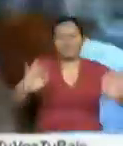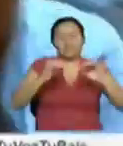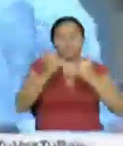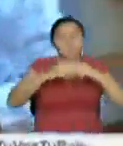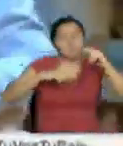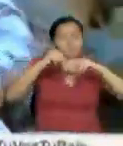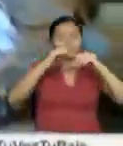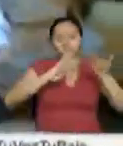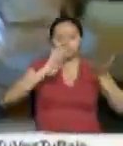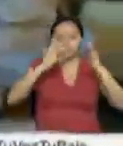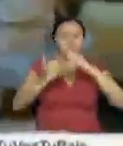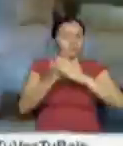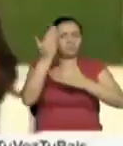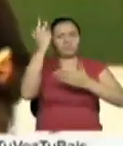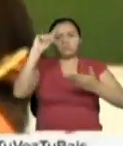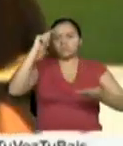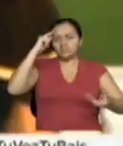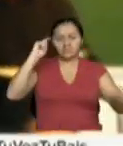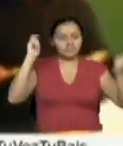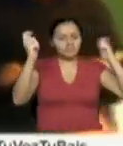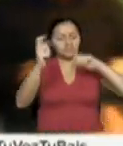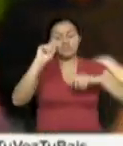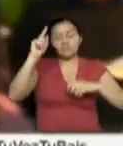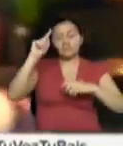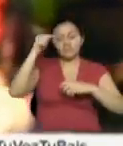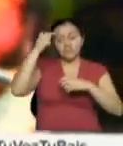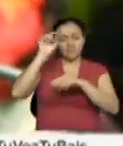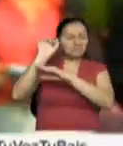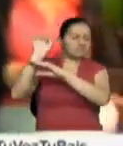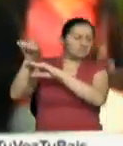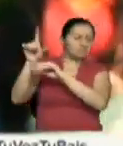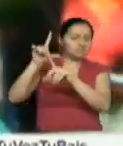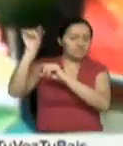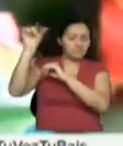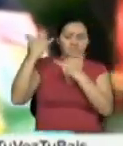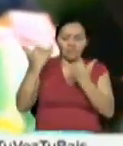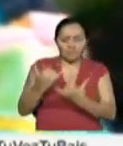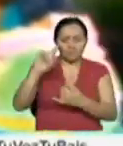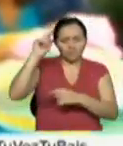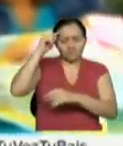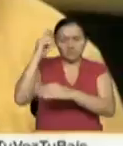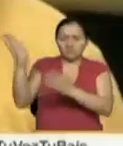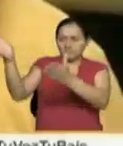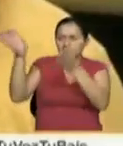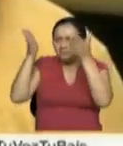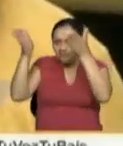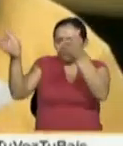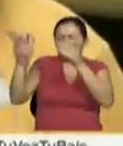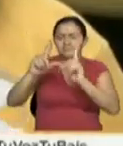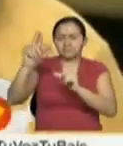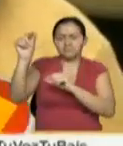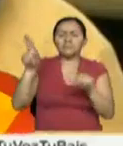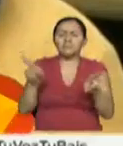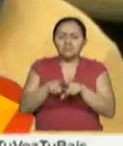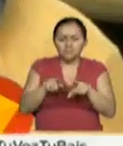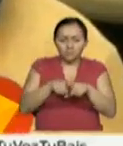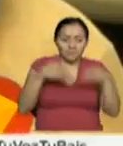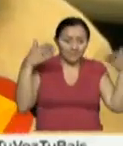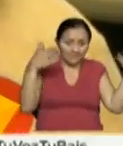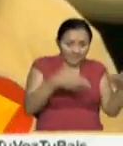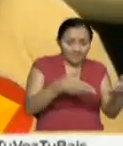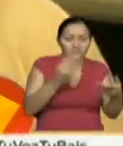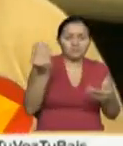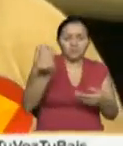son visibles, que el gobierno los apoyó por ser un grupo vulnerable. No nos han dejado de lado, así como se atiende a